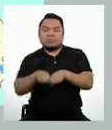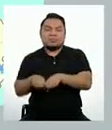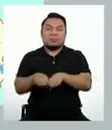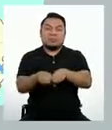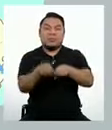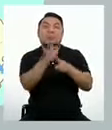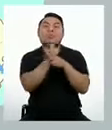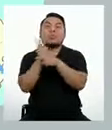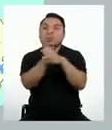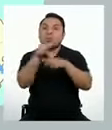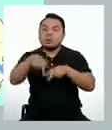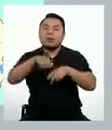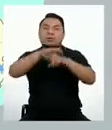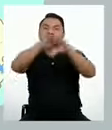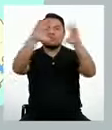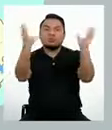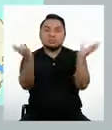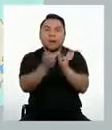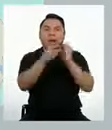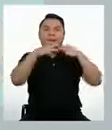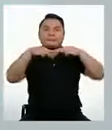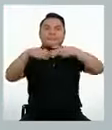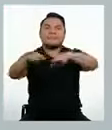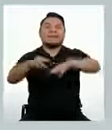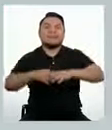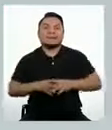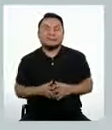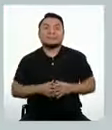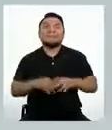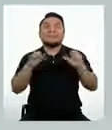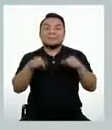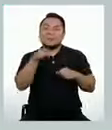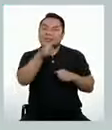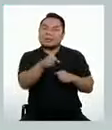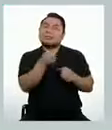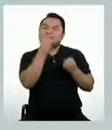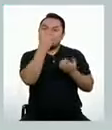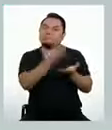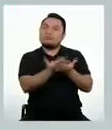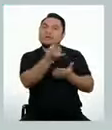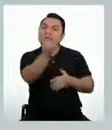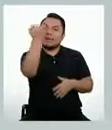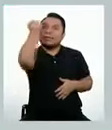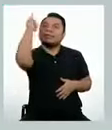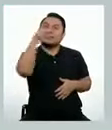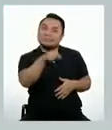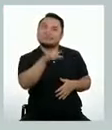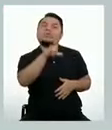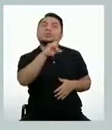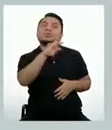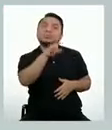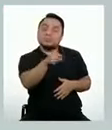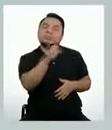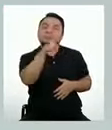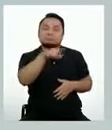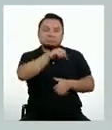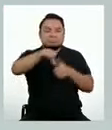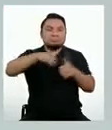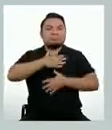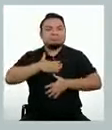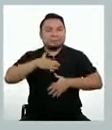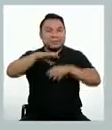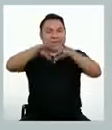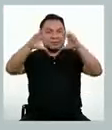plástico para cuidar nuestros océanos y el planeta. Esa es una muy buena idea, Lucía, y muy amigable con el planeta